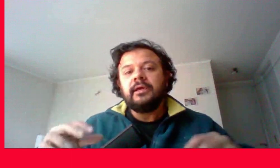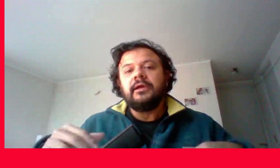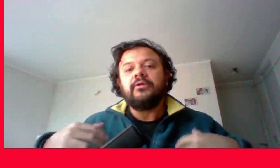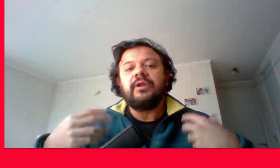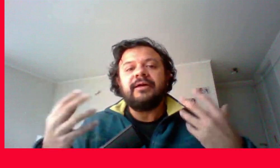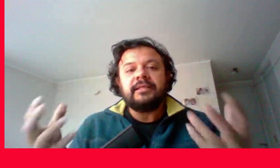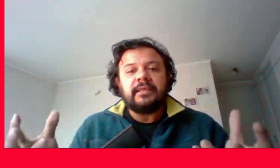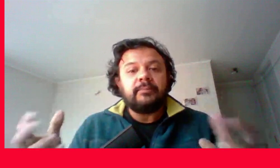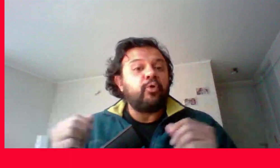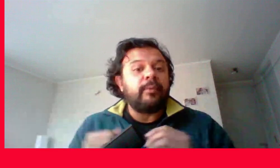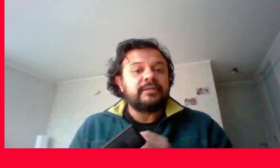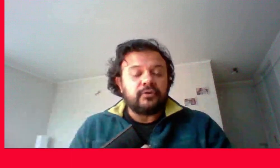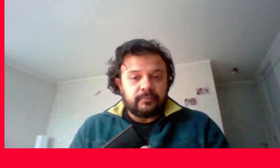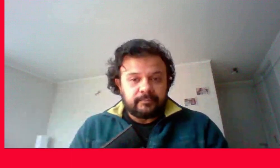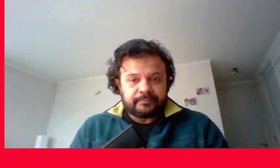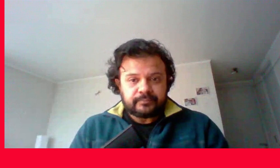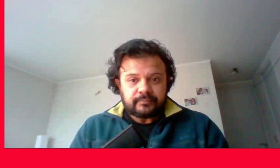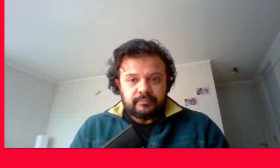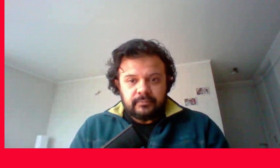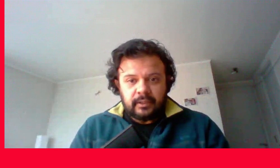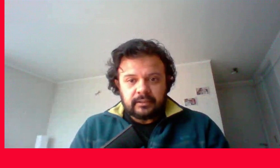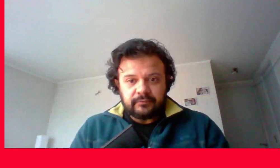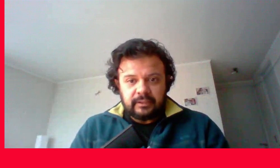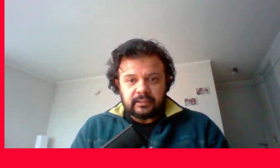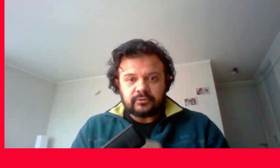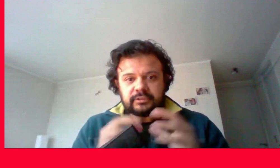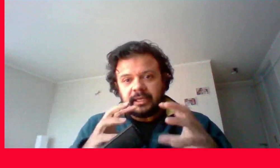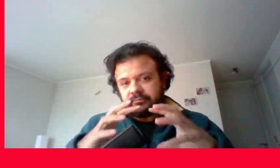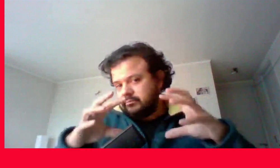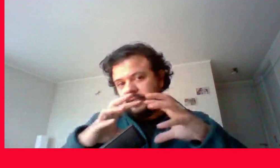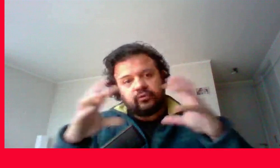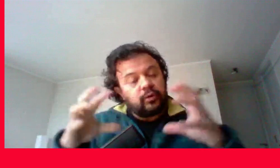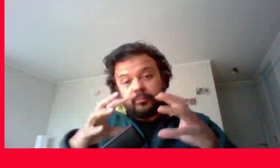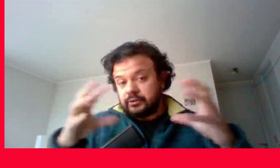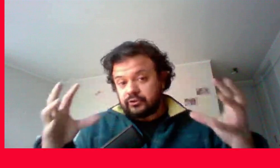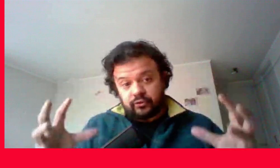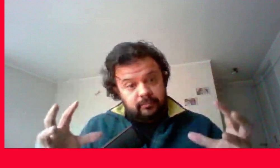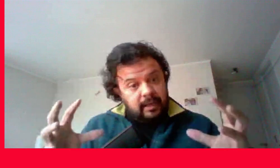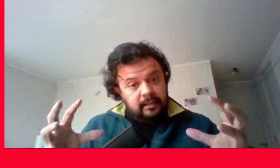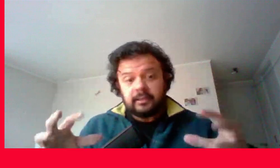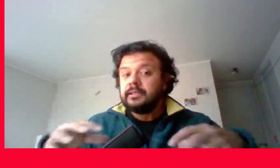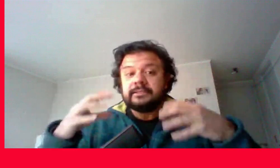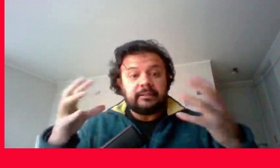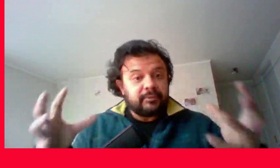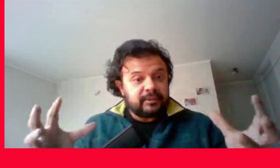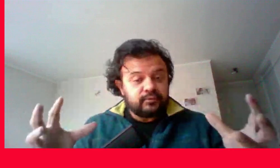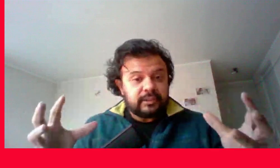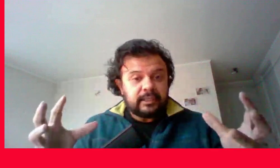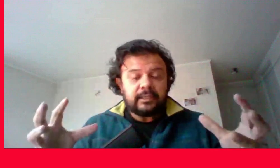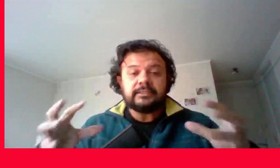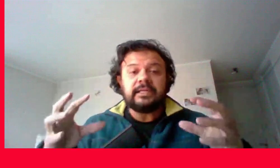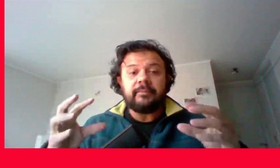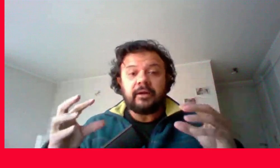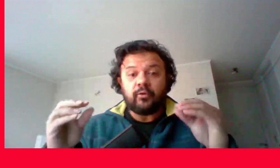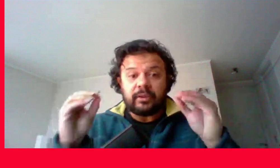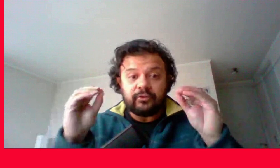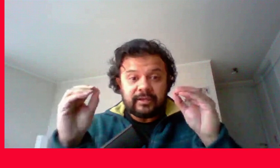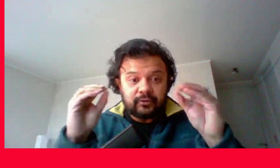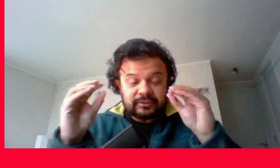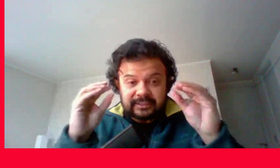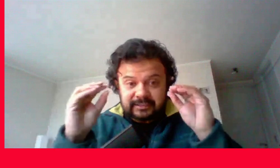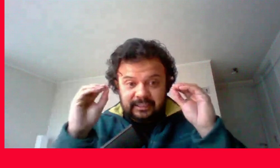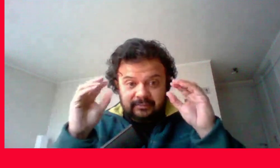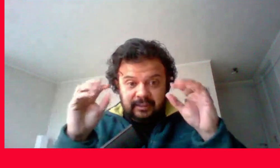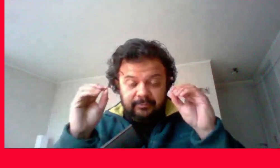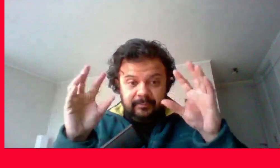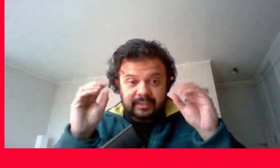de una variante de preocupación. ¿Te fijas? Entonces, esto es un proceso normal, siempre va a suceder, sin embargo, cuando